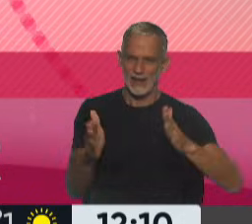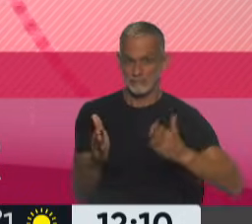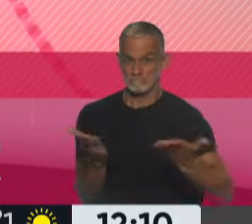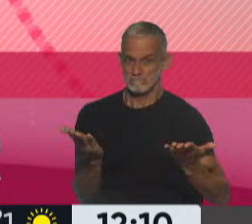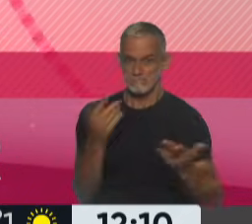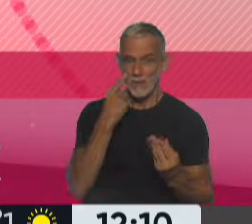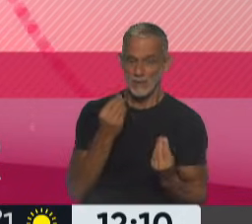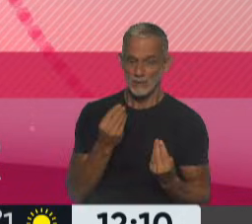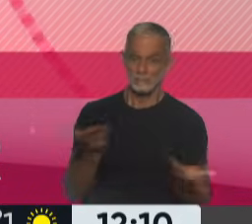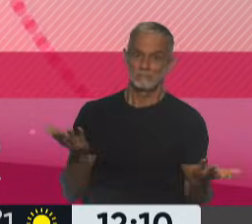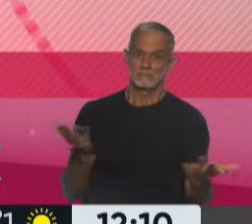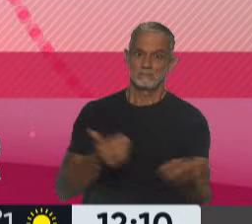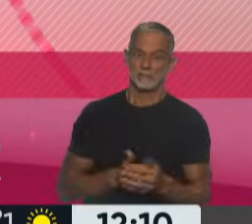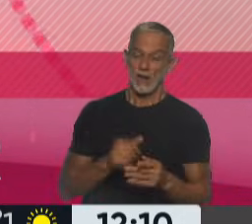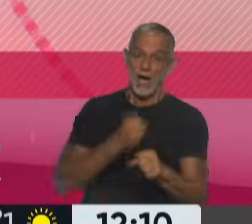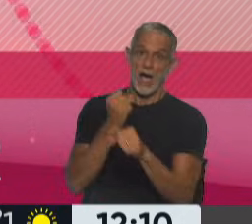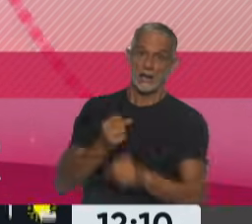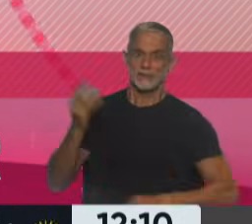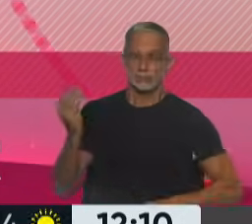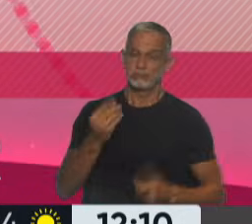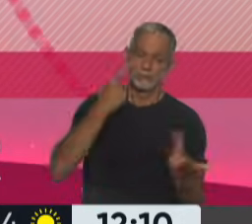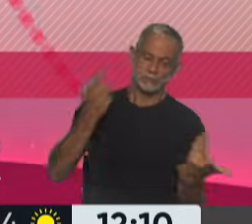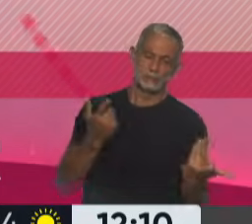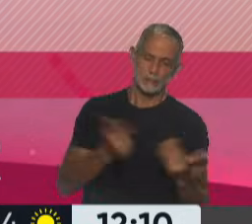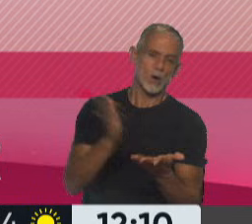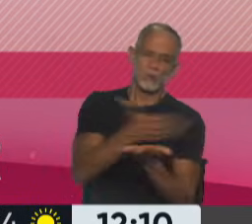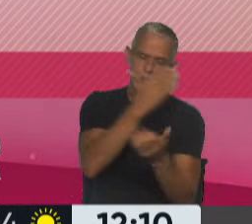elecciones para que, hasta que asuman. Veremos, porque como ya lo